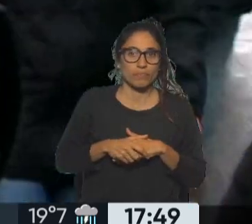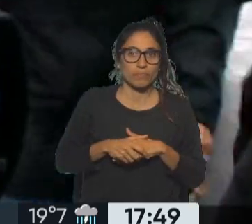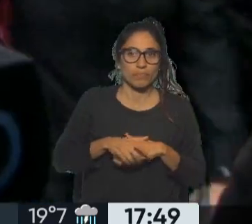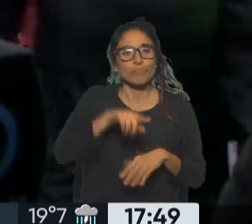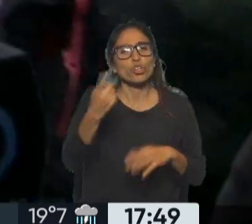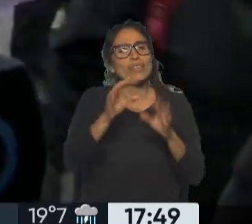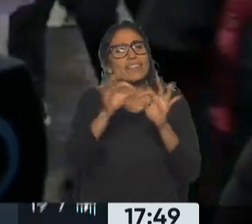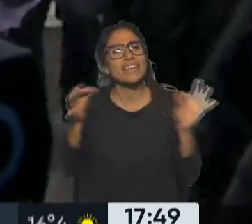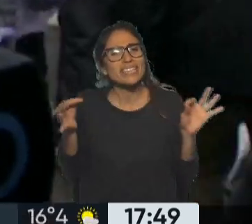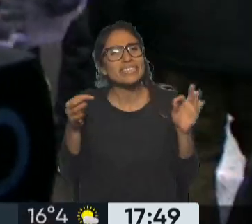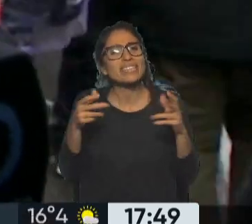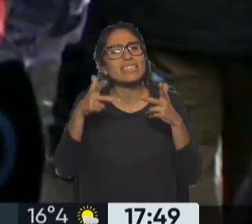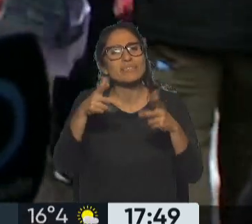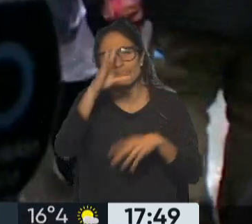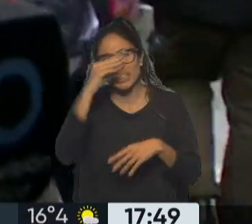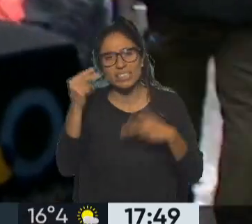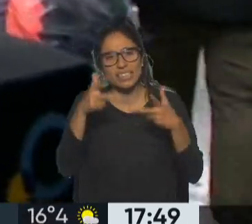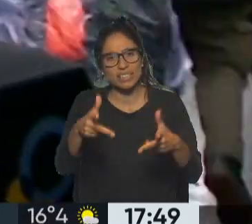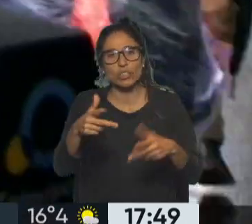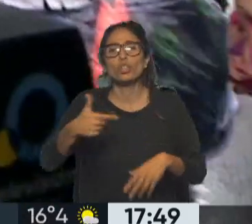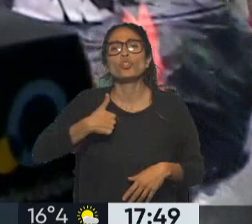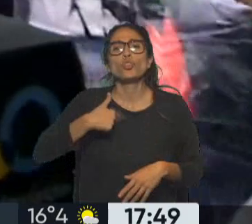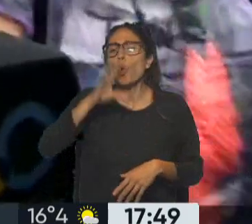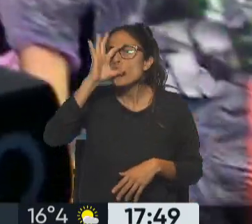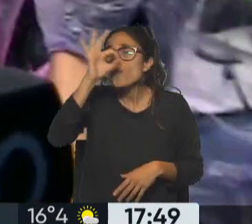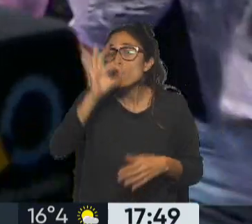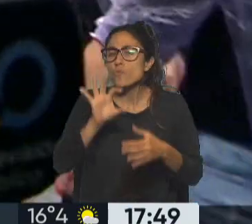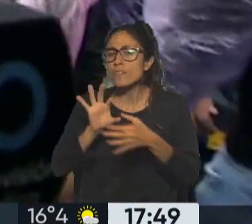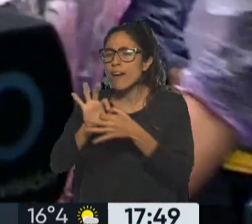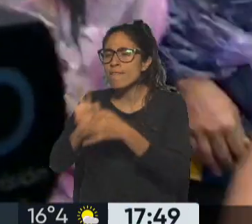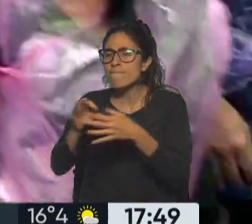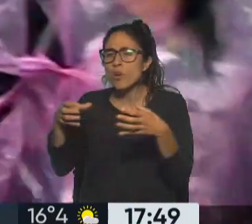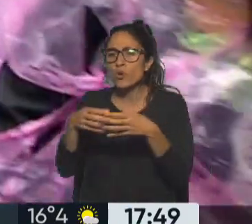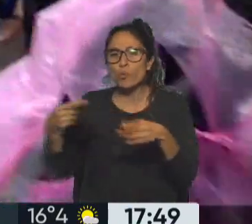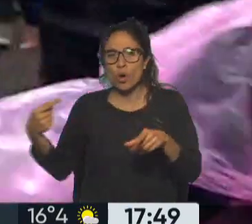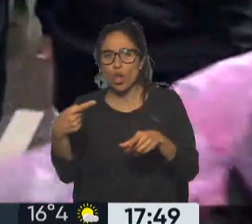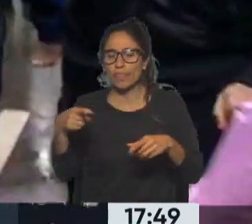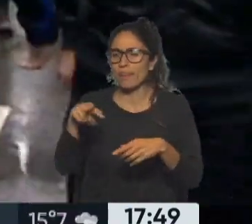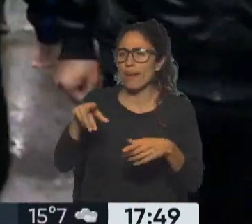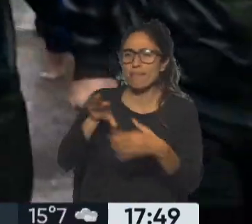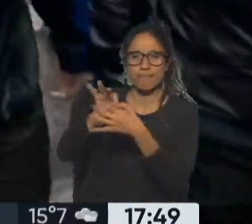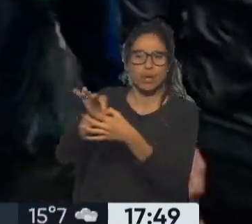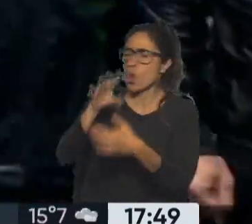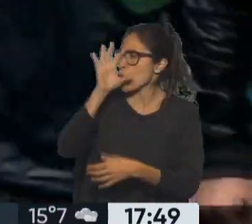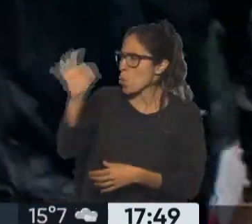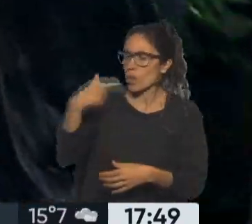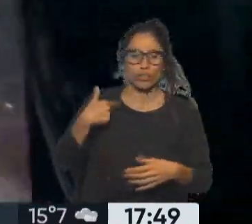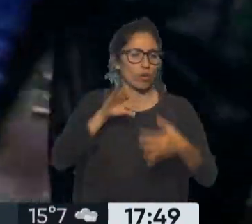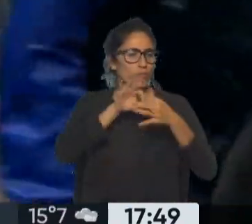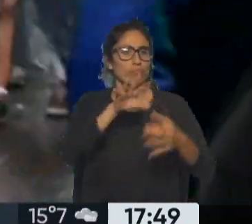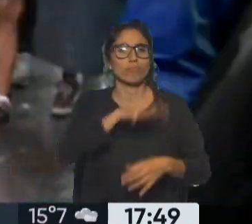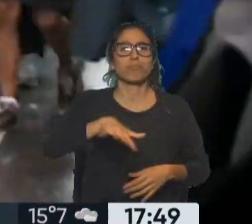otra frase, manifiesta: yo nunca voy a ser uno de ellos con respecto a la oposición, yo soy el pueblo. Ella es del pueblo y nosotros somos de